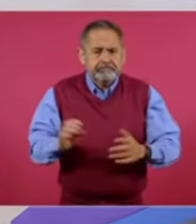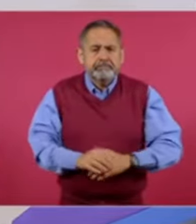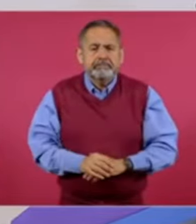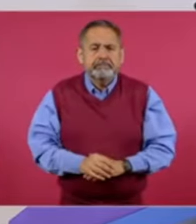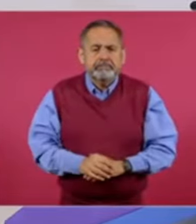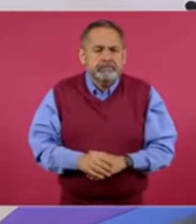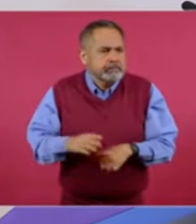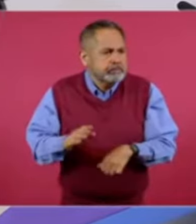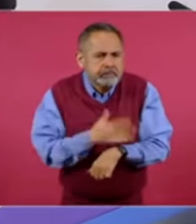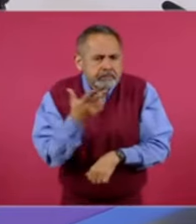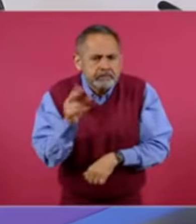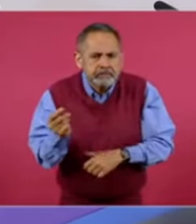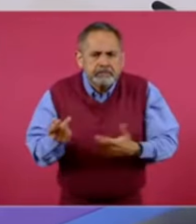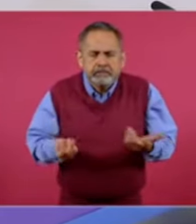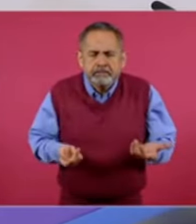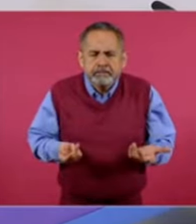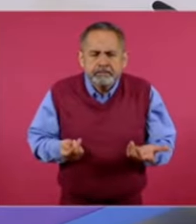¿Por qué no quieren